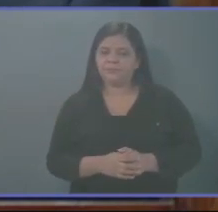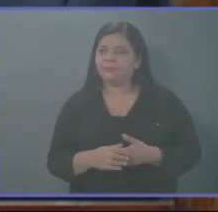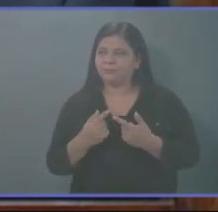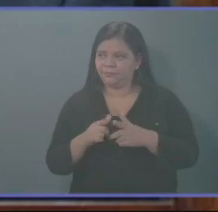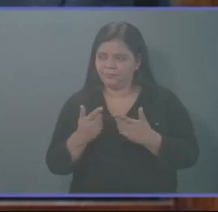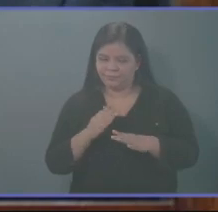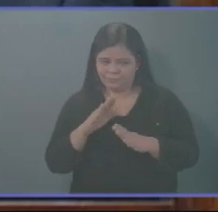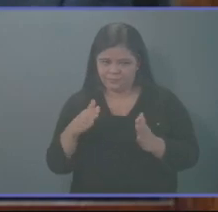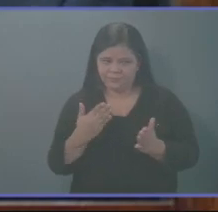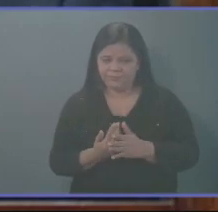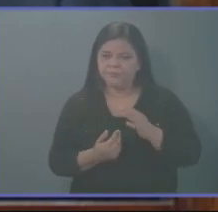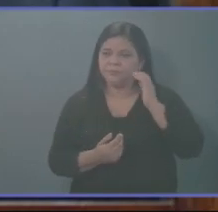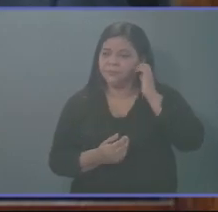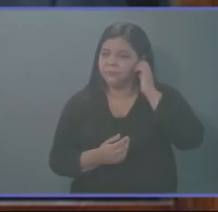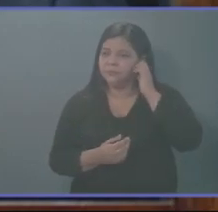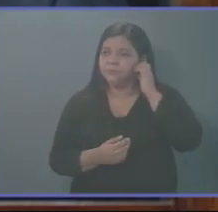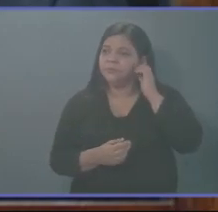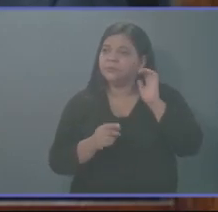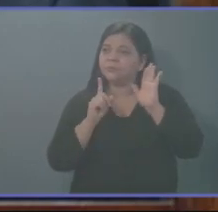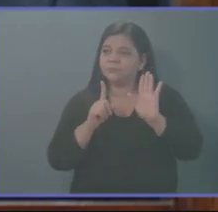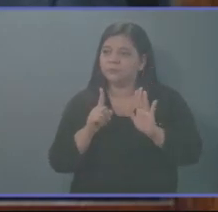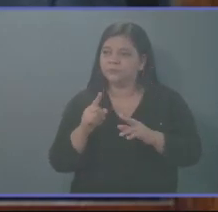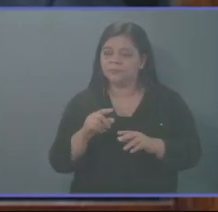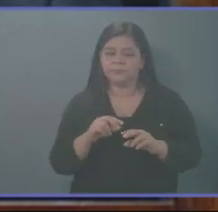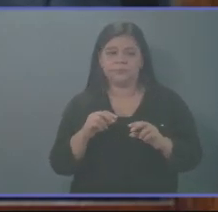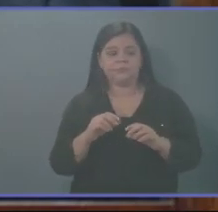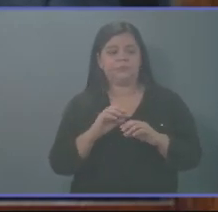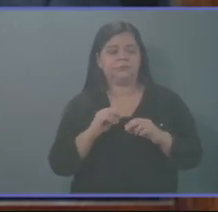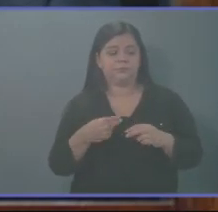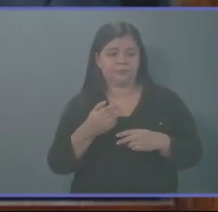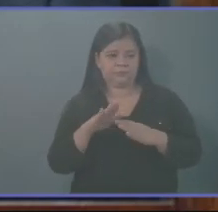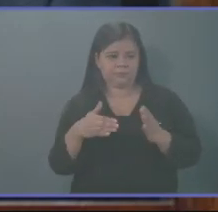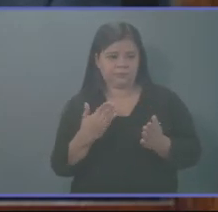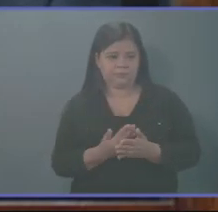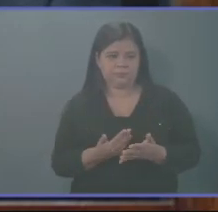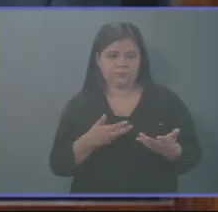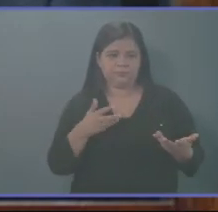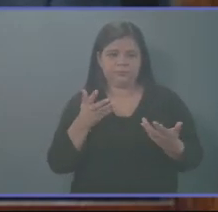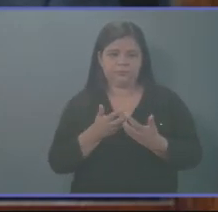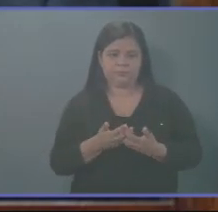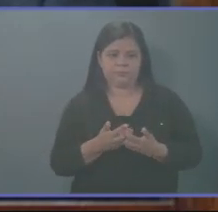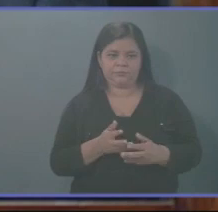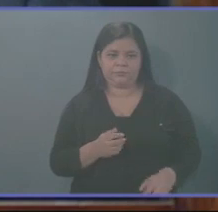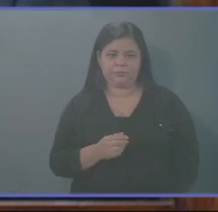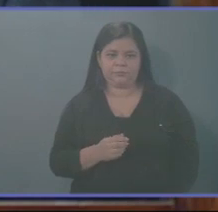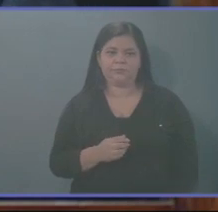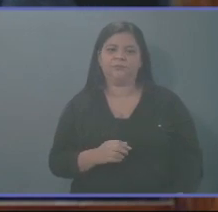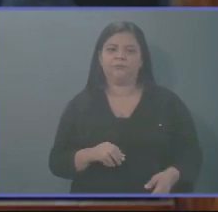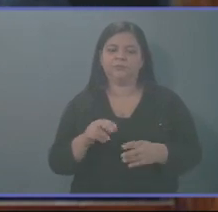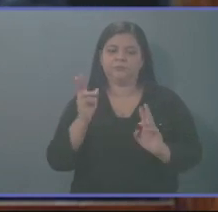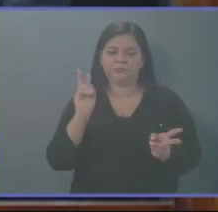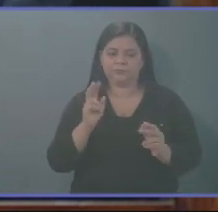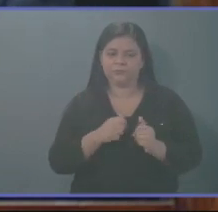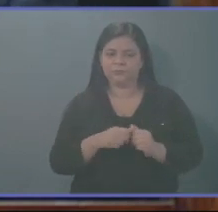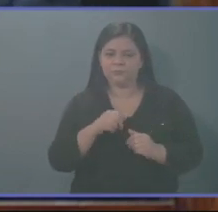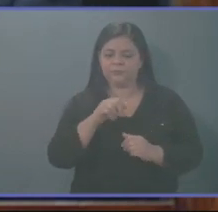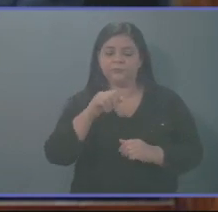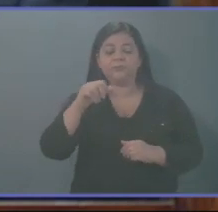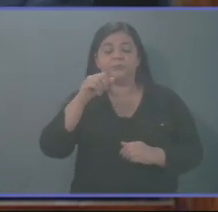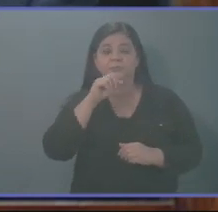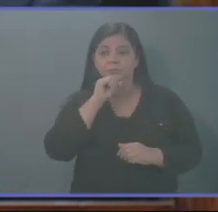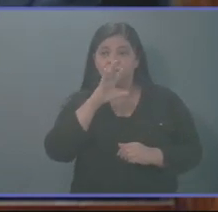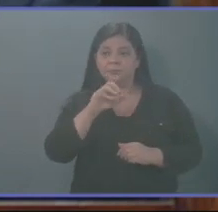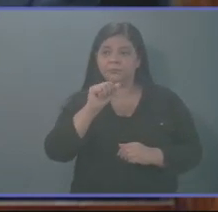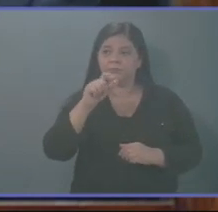Entrevista de las 14 horas 10 minutos del día 16 de marzo del 2016 tomada al señor Salvador Alfredo Ruano